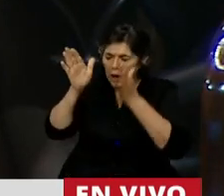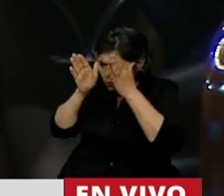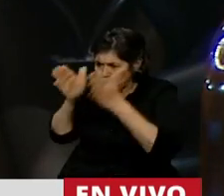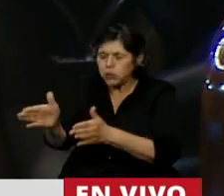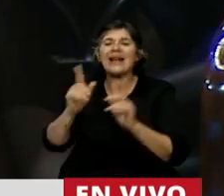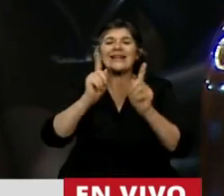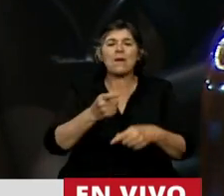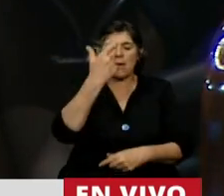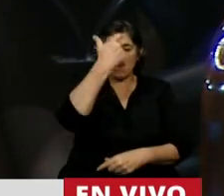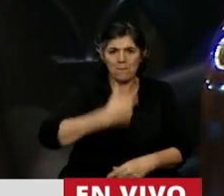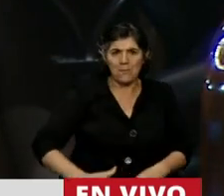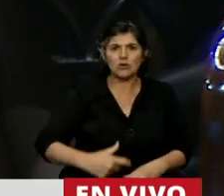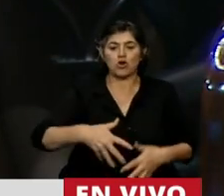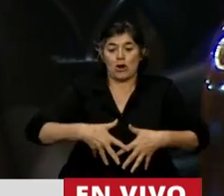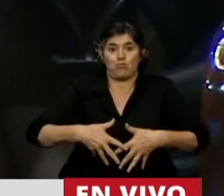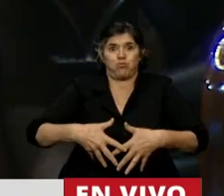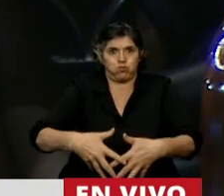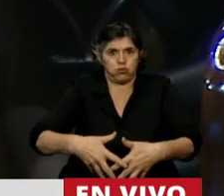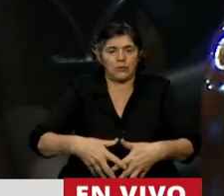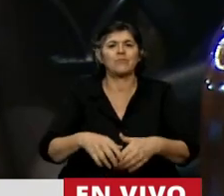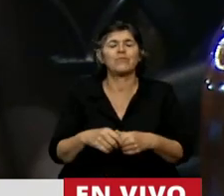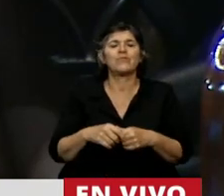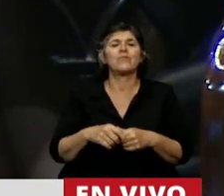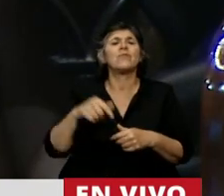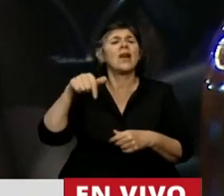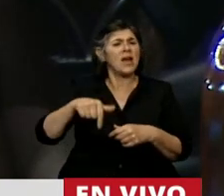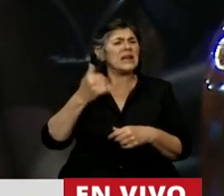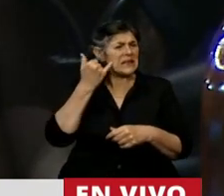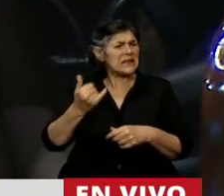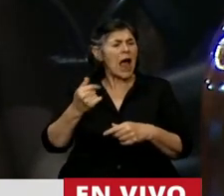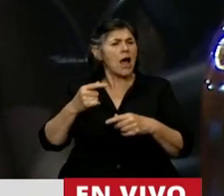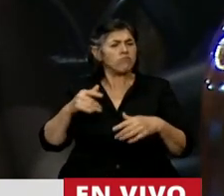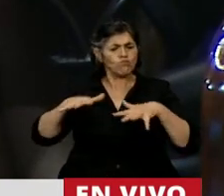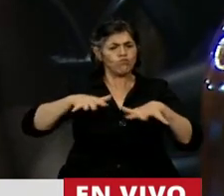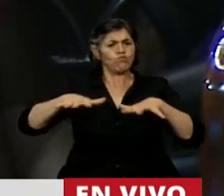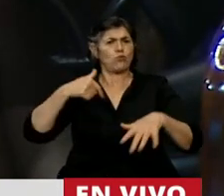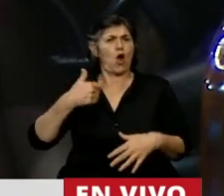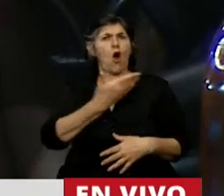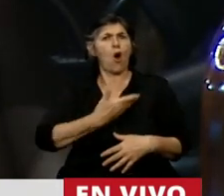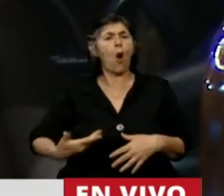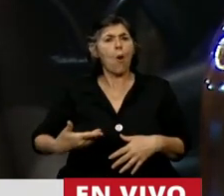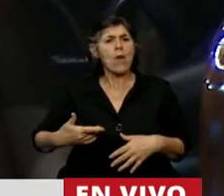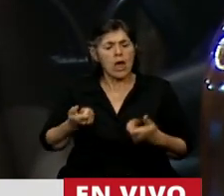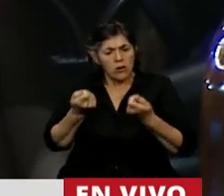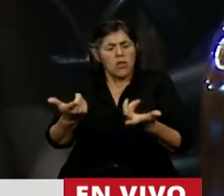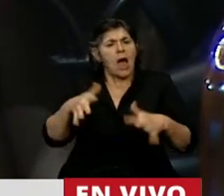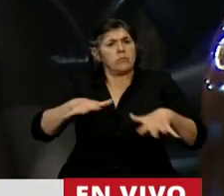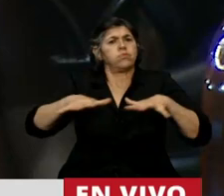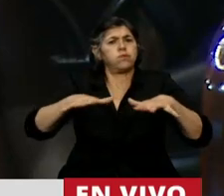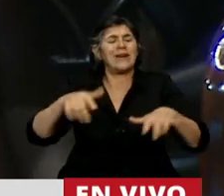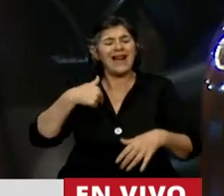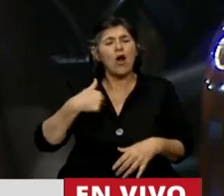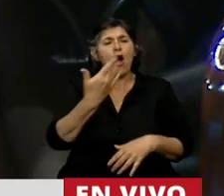este proyecto viene a complementar una política activa que estamos llevando como gobierno claramente nuestro gobierno se